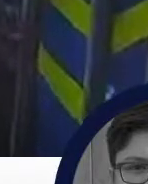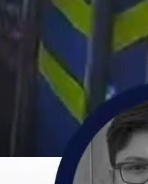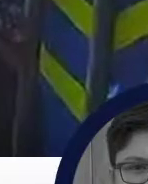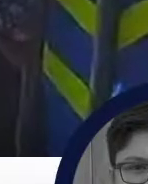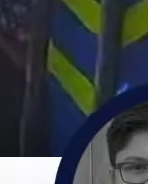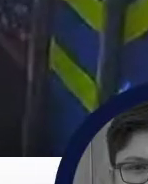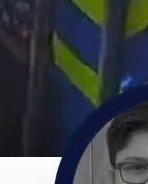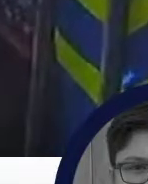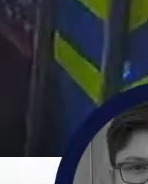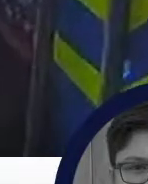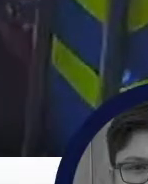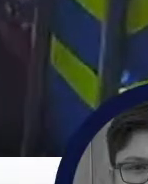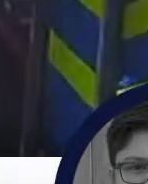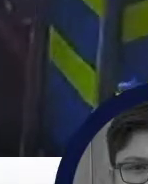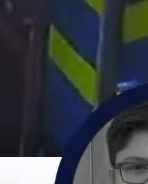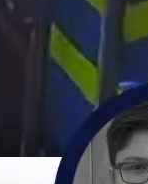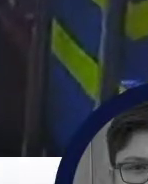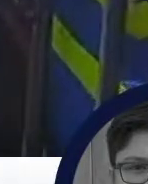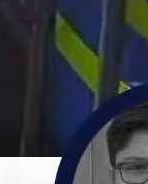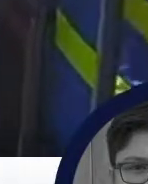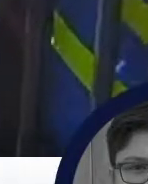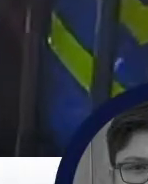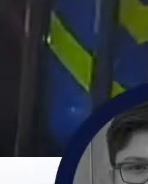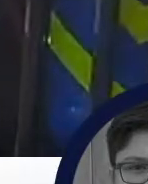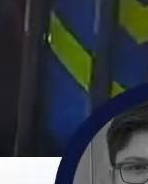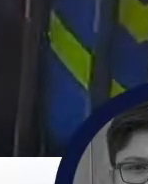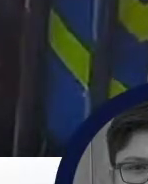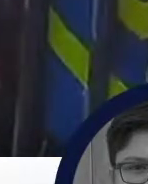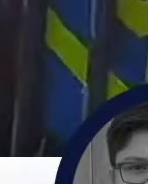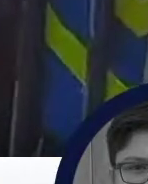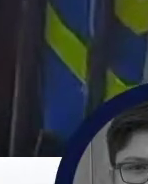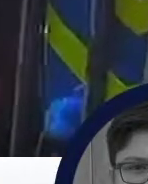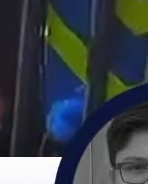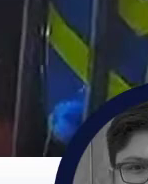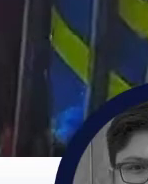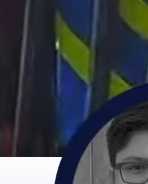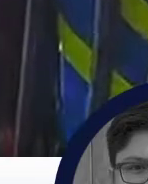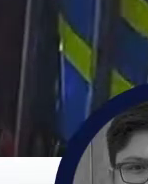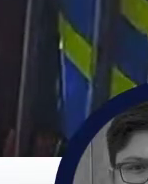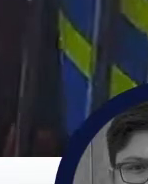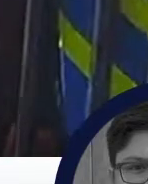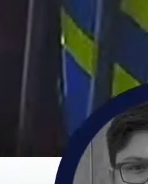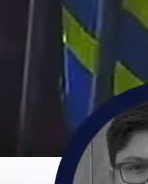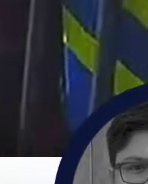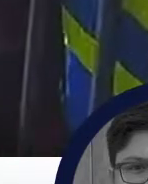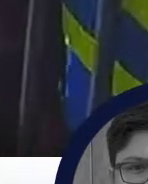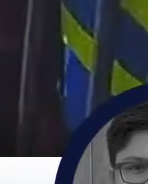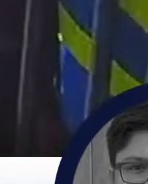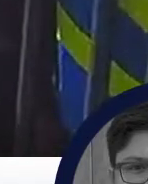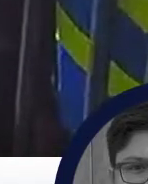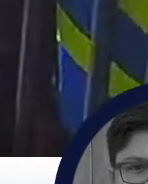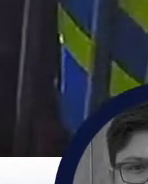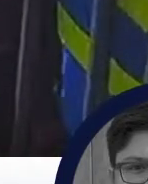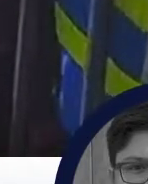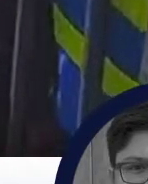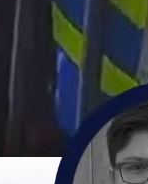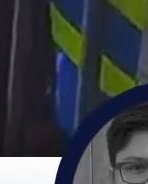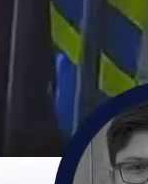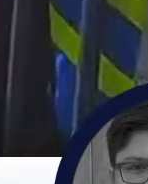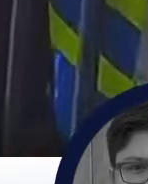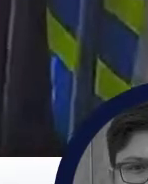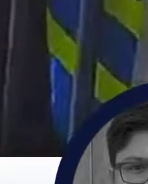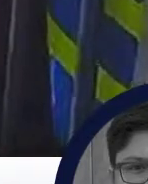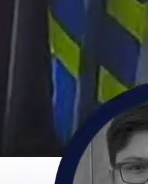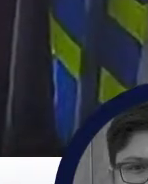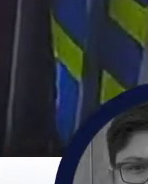lo que el presidente llama separar al poder político del poder económico. En este caso, supongo que es a ese objetivo al que